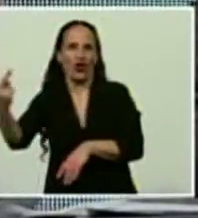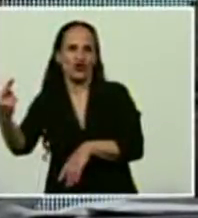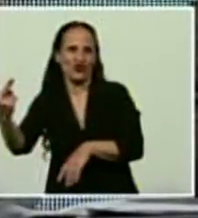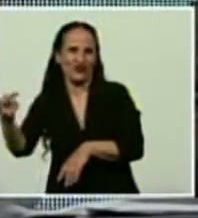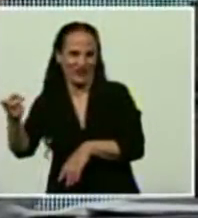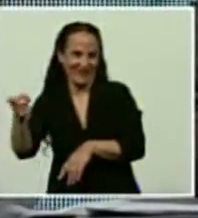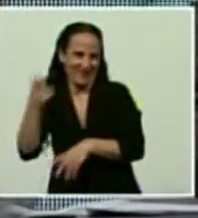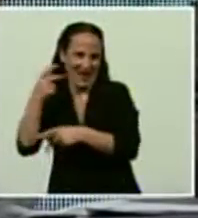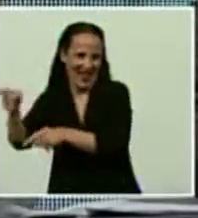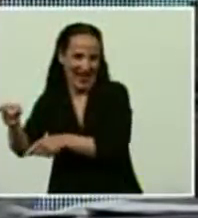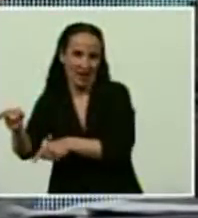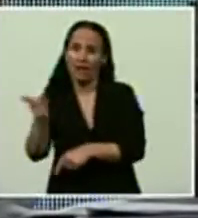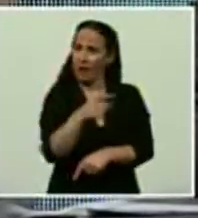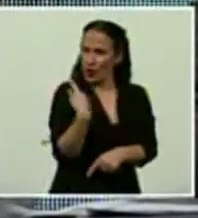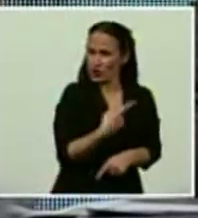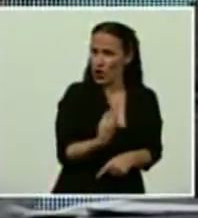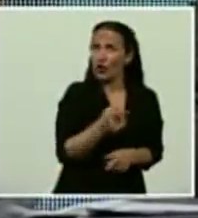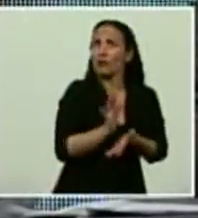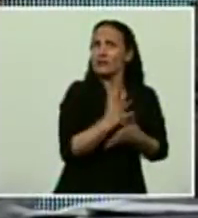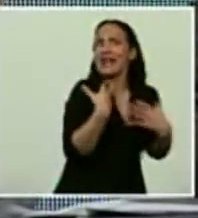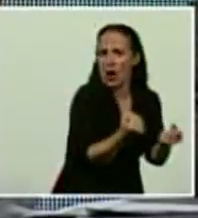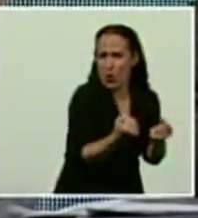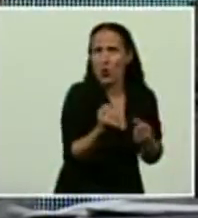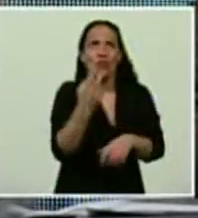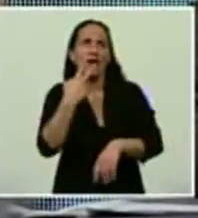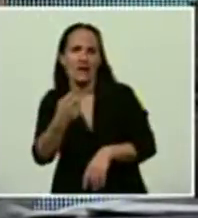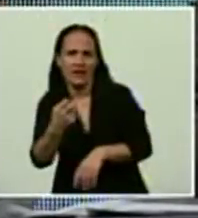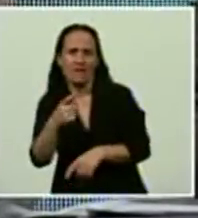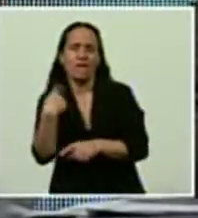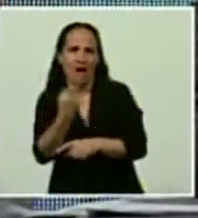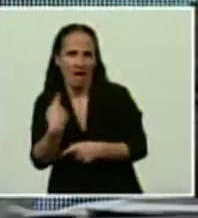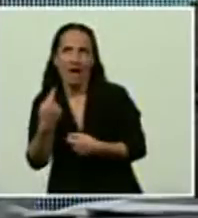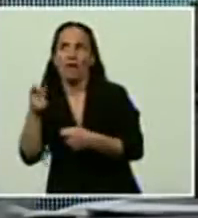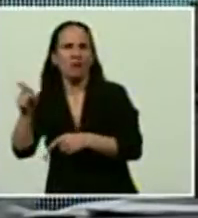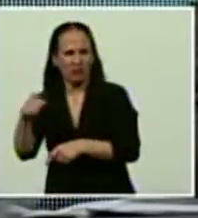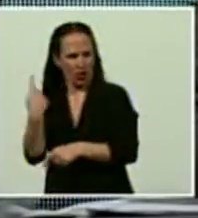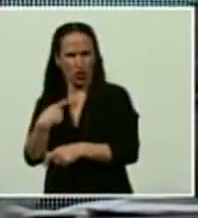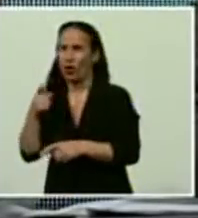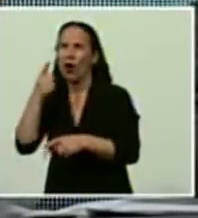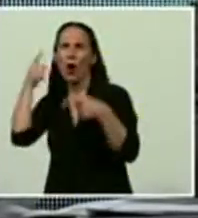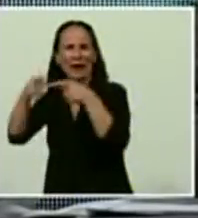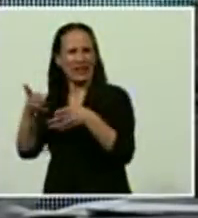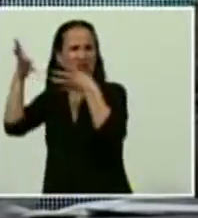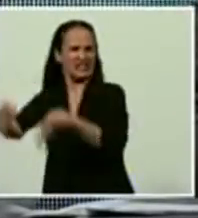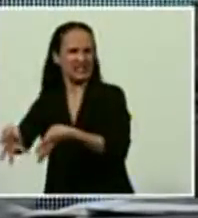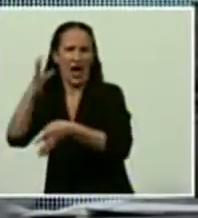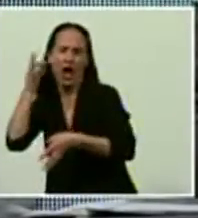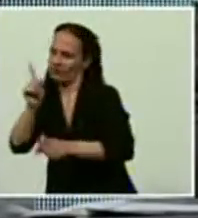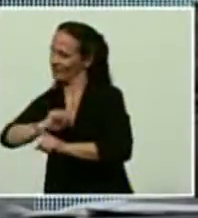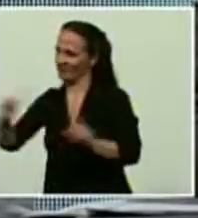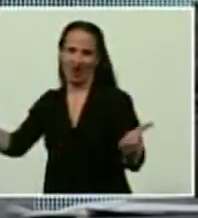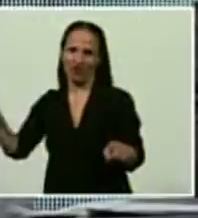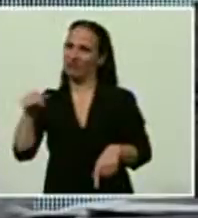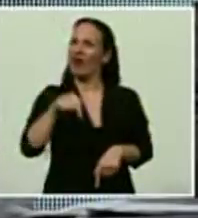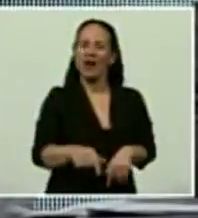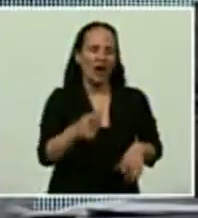como otros países que utilizan la energía nuclear para fines bélicos. Somos líderes en materia de calidad de vida. Y la calidad de